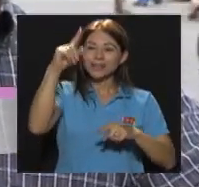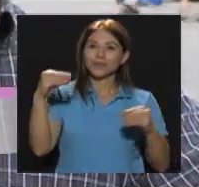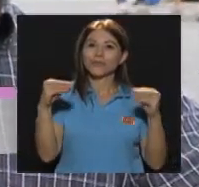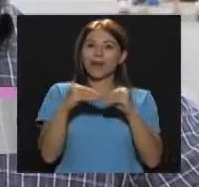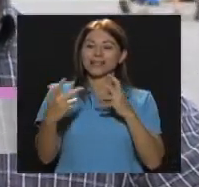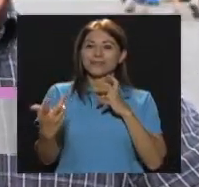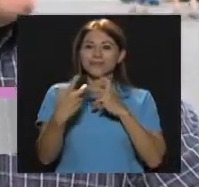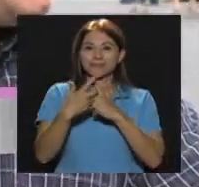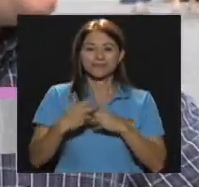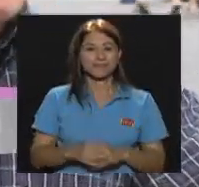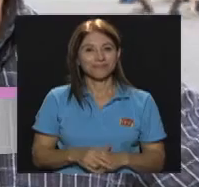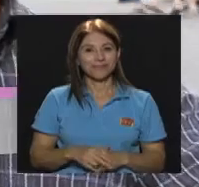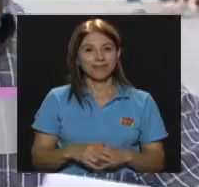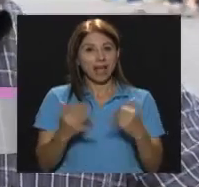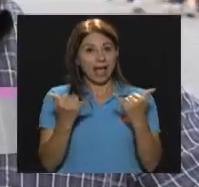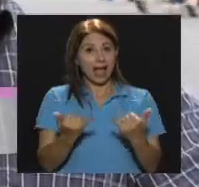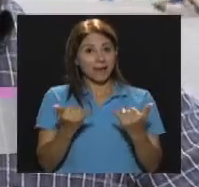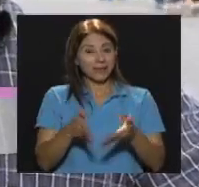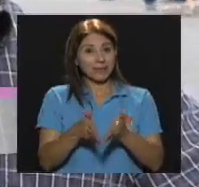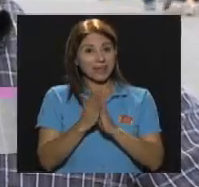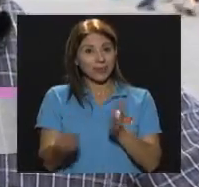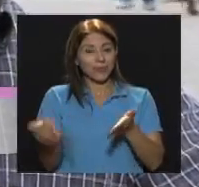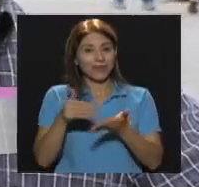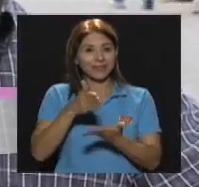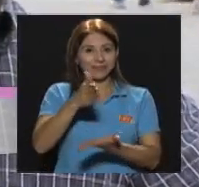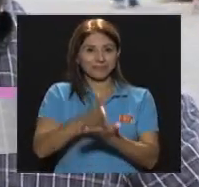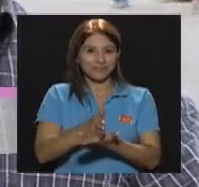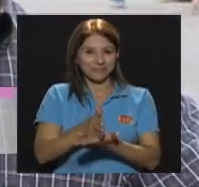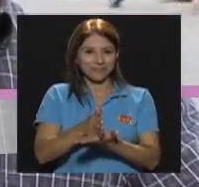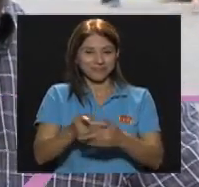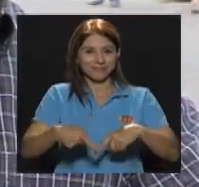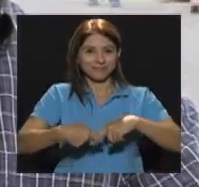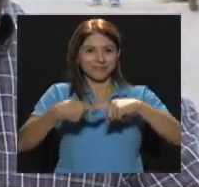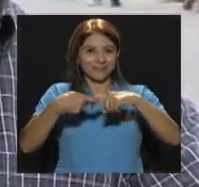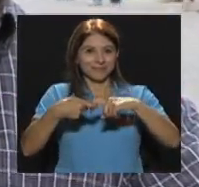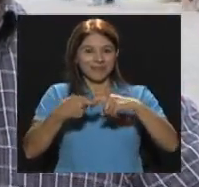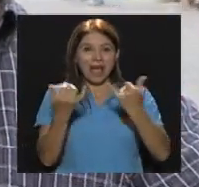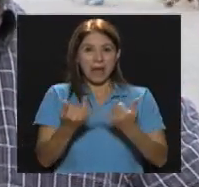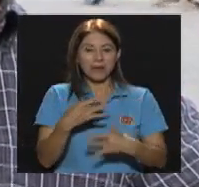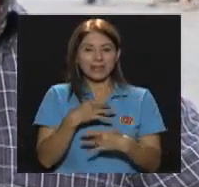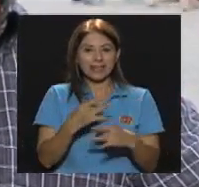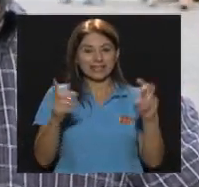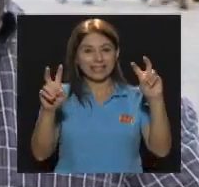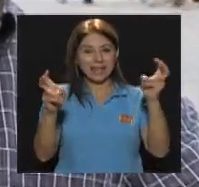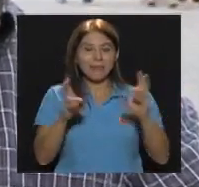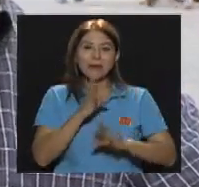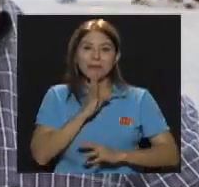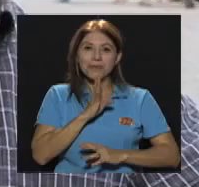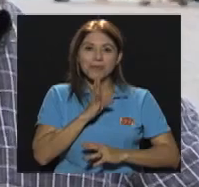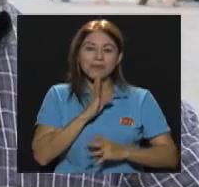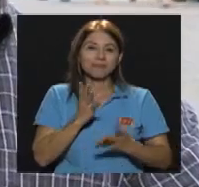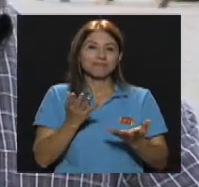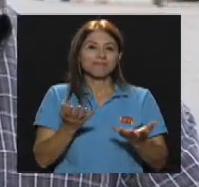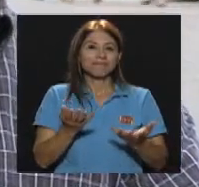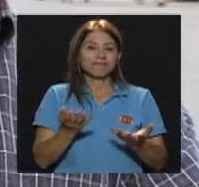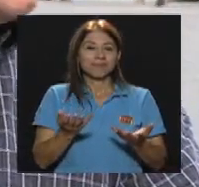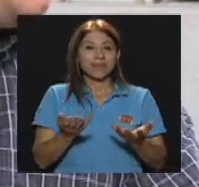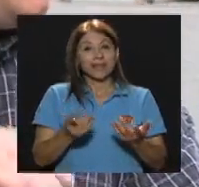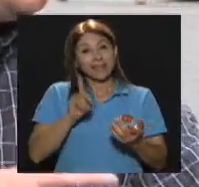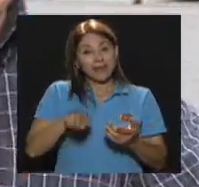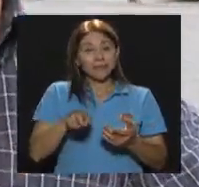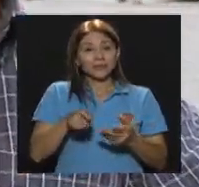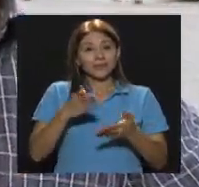hacer una nueva pausa. El tema está okay. Muy interesante y no quisiéramos pues cortar, pero tenemos